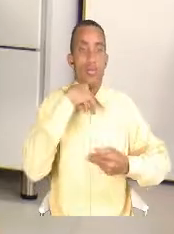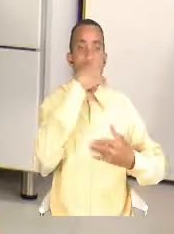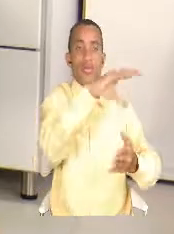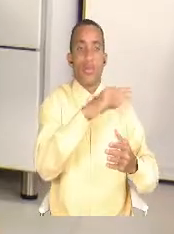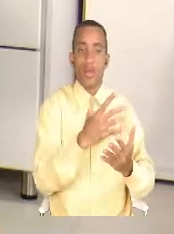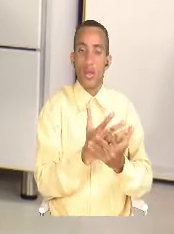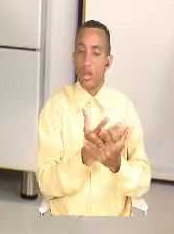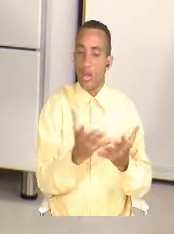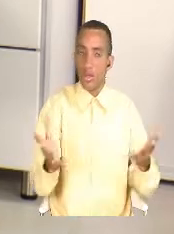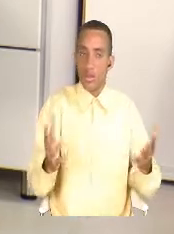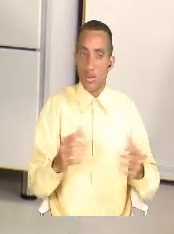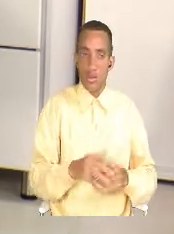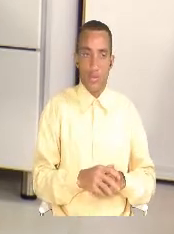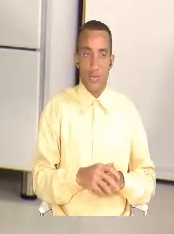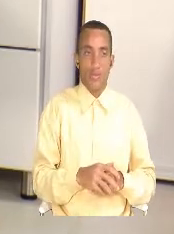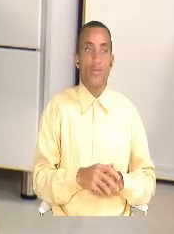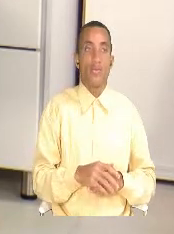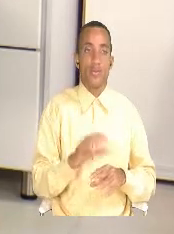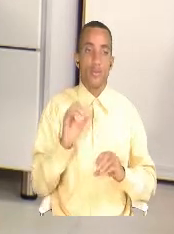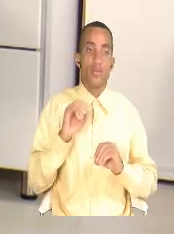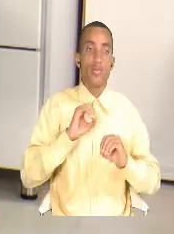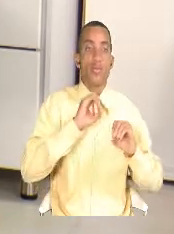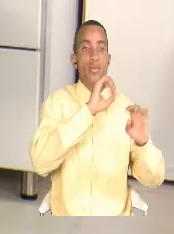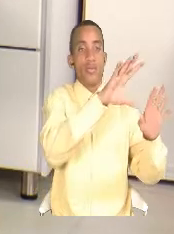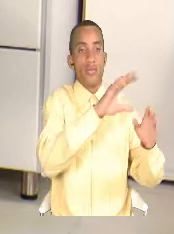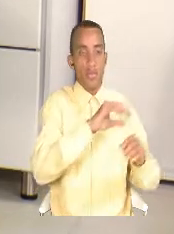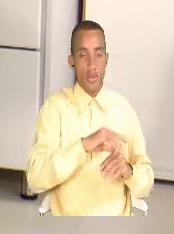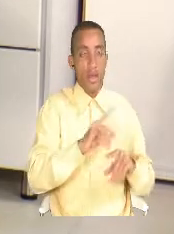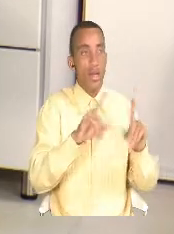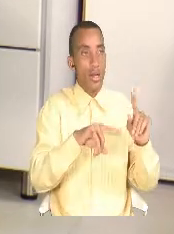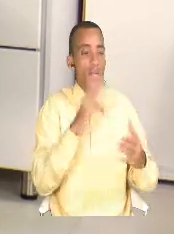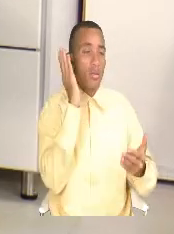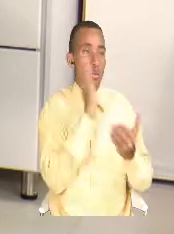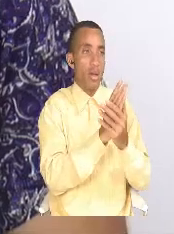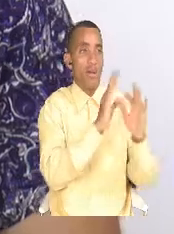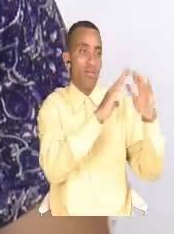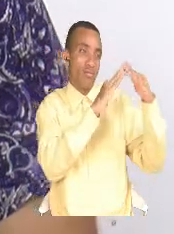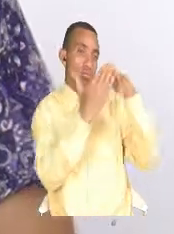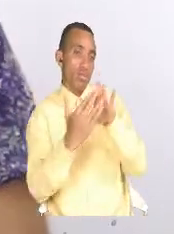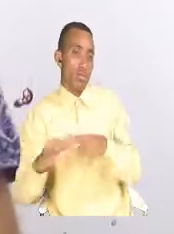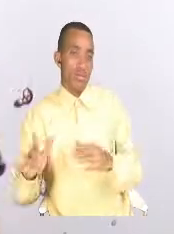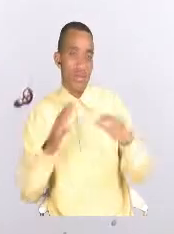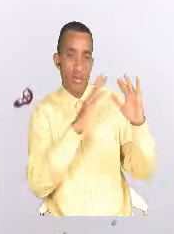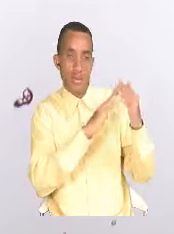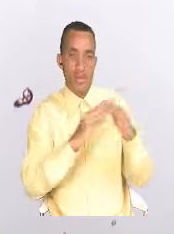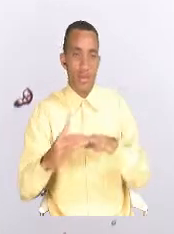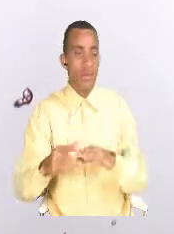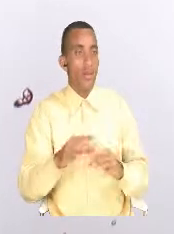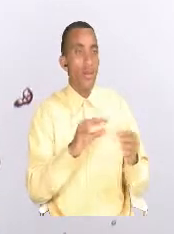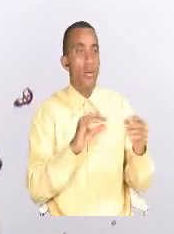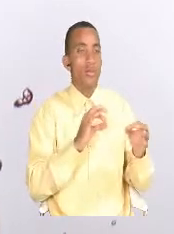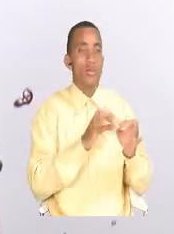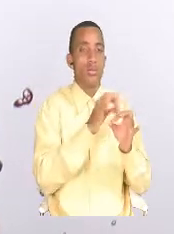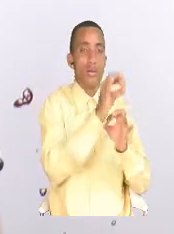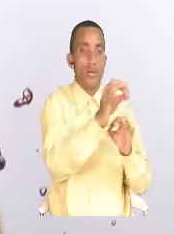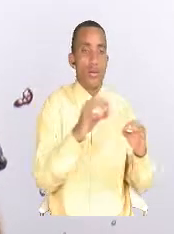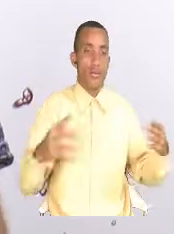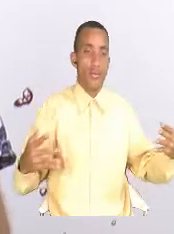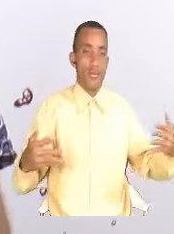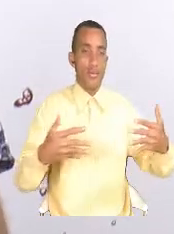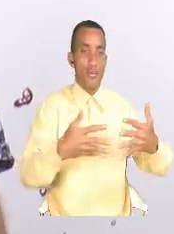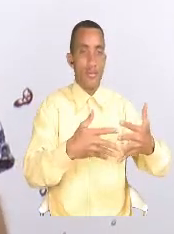como alimentos para llevar a la gente damnificada. Lo que Mocoa puedan aportar, y igual vamos a ir varias bandas, varios músicos de la